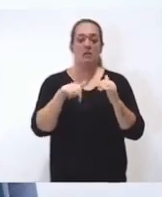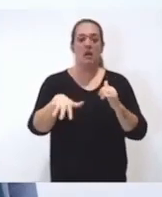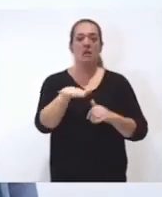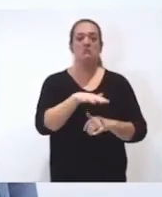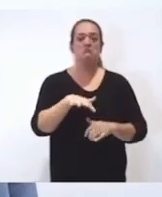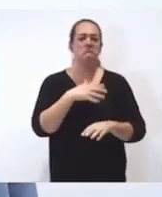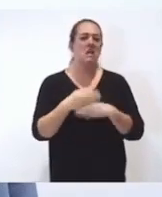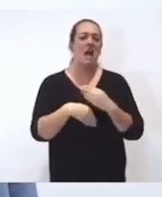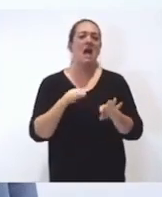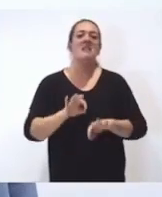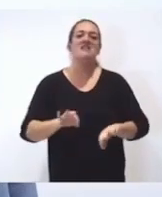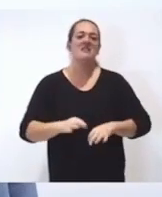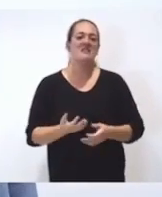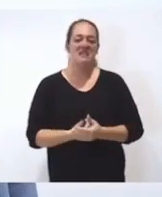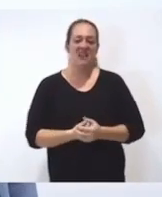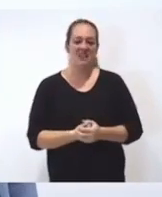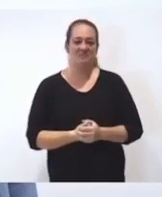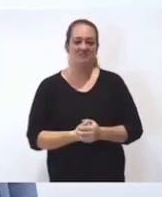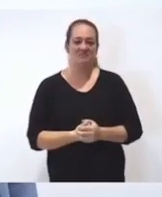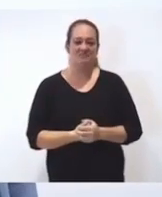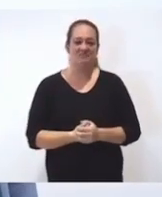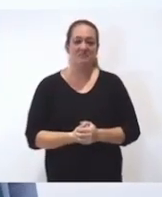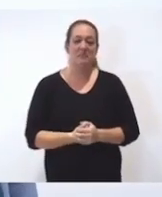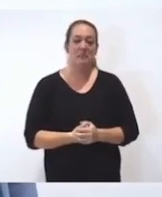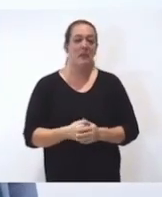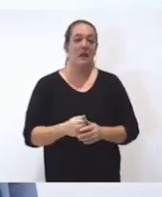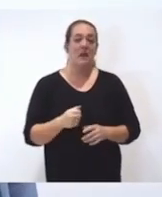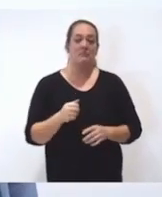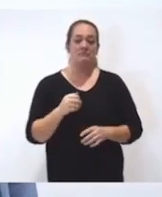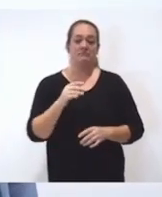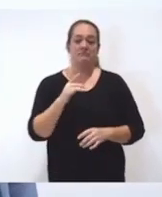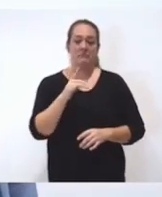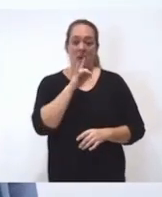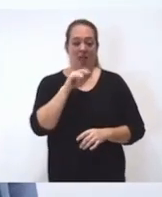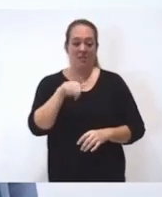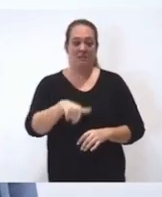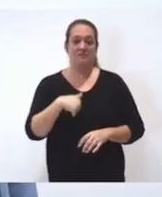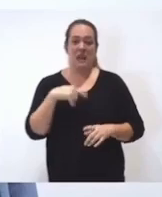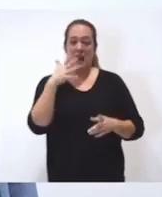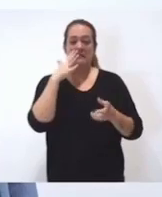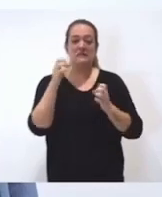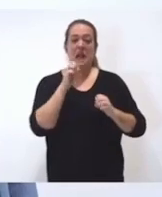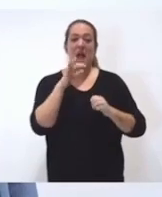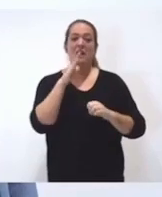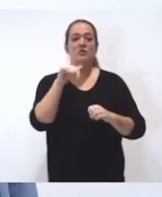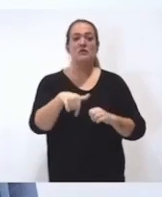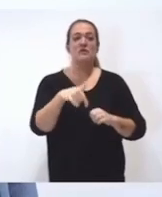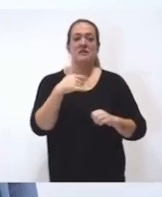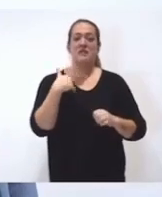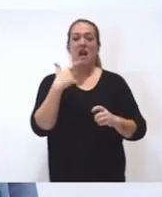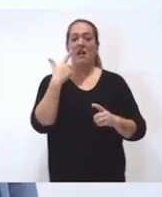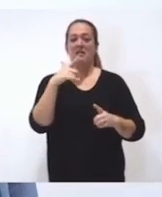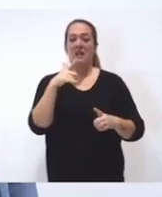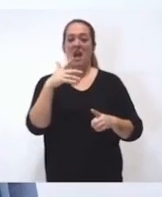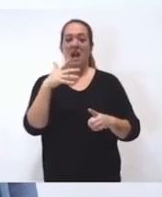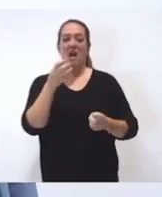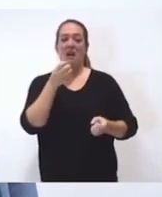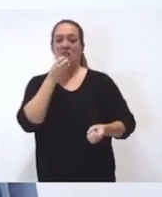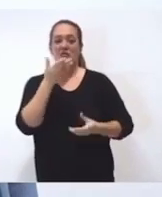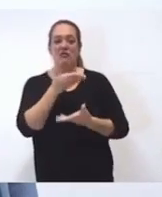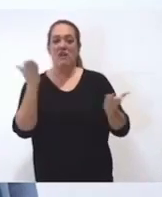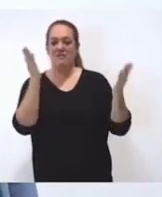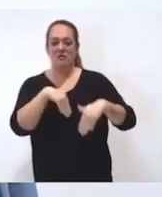no se hace nada. Lo malo de vivir siempre en un perpetuo teatro es que dejan de ser creíbles. Por el camino